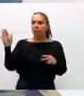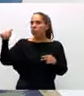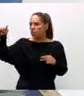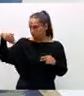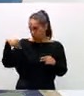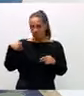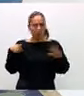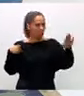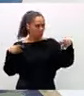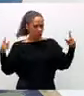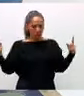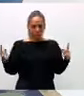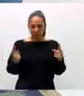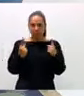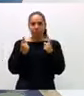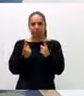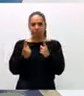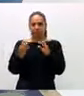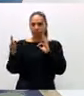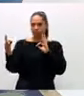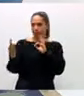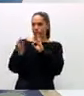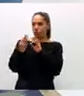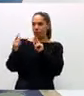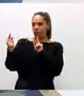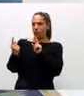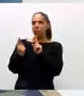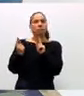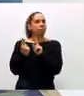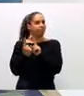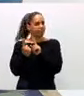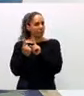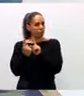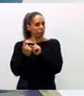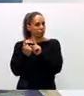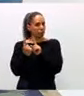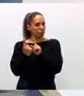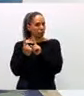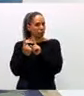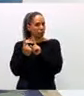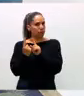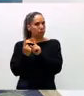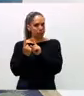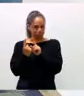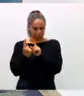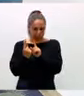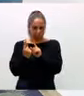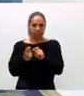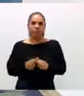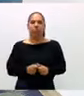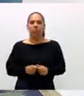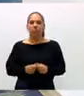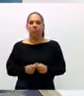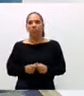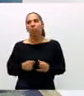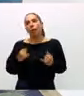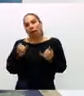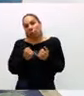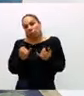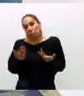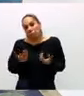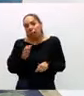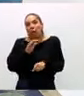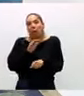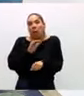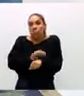acuerdo. Y no solo no se van a poner de acuerdo, sino que ya tienen como dividido también al salón. Entonces, en